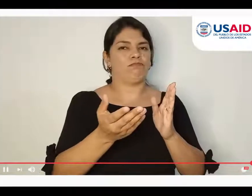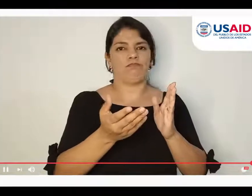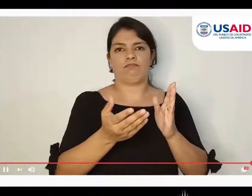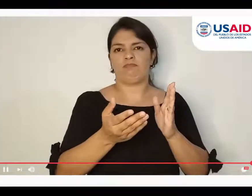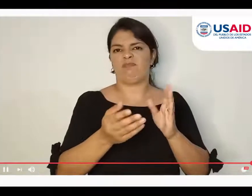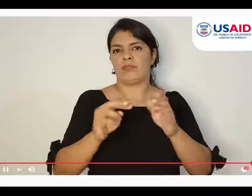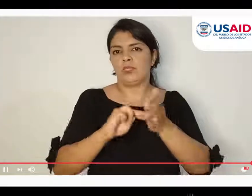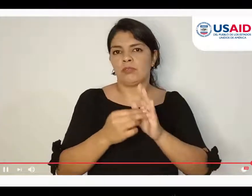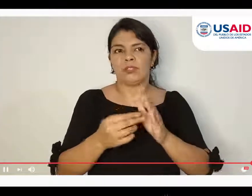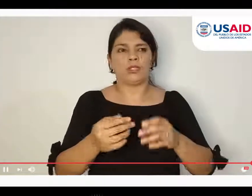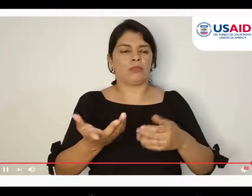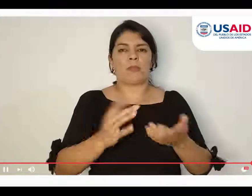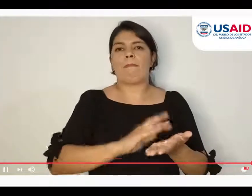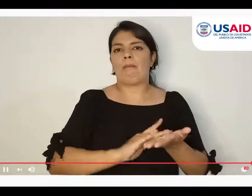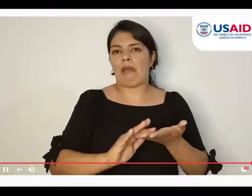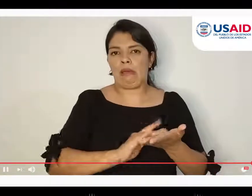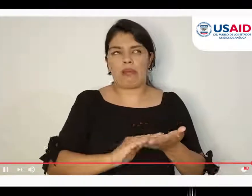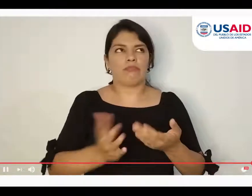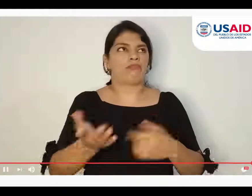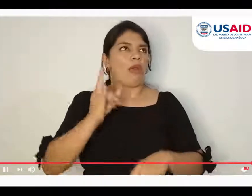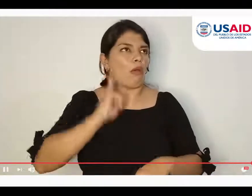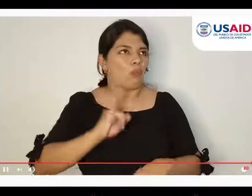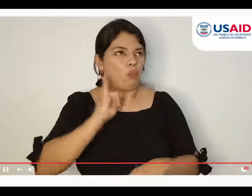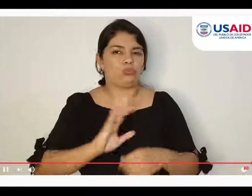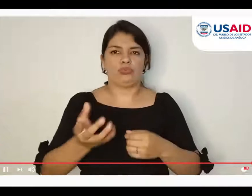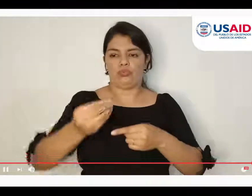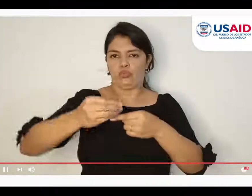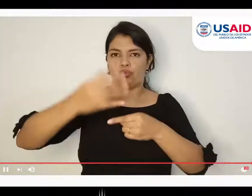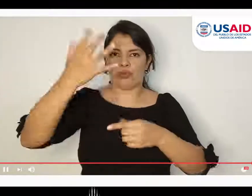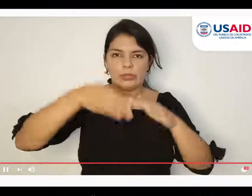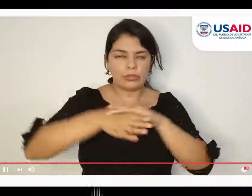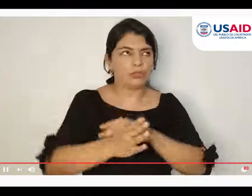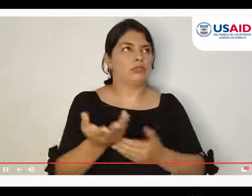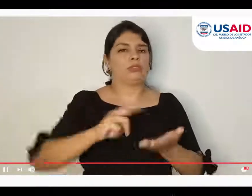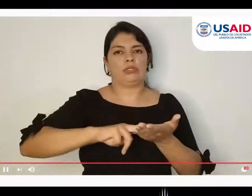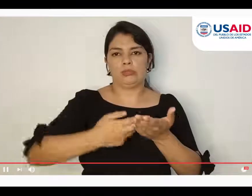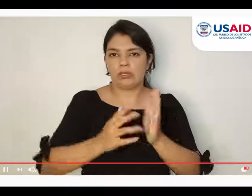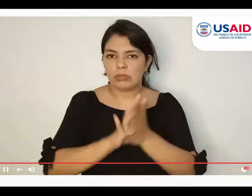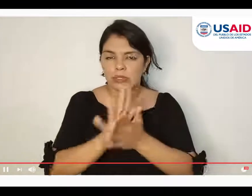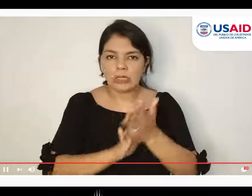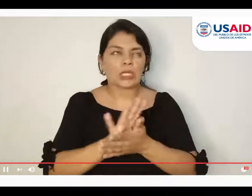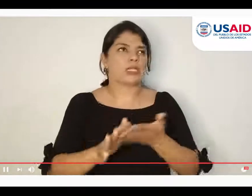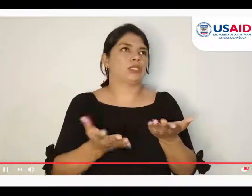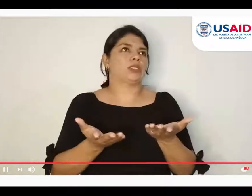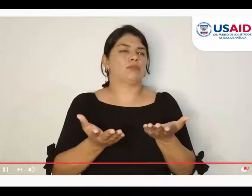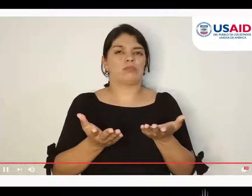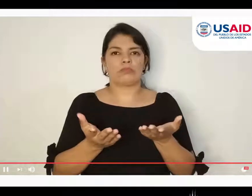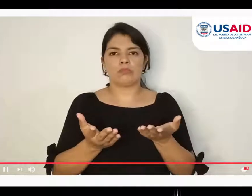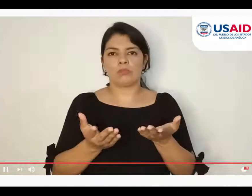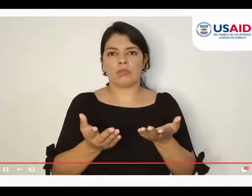en temas de sistemas brailles, audios, software accesibles, intérpretes de lenguas de señas,